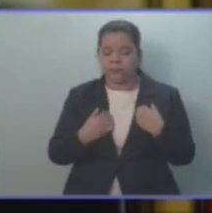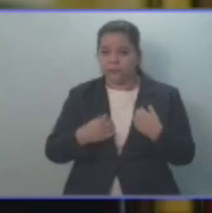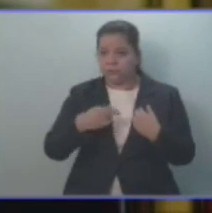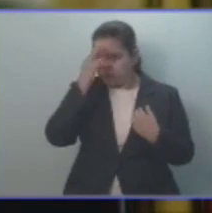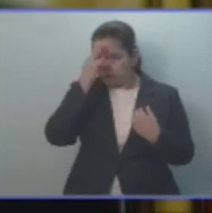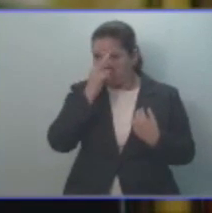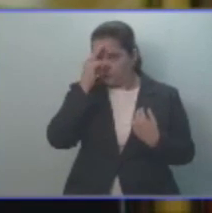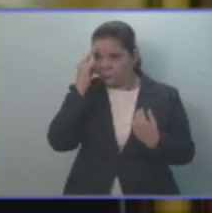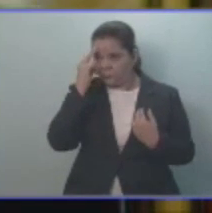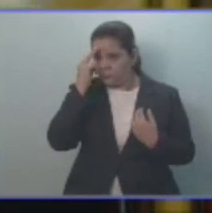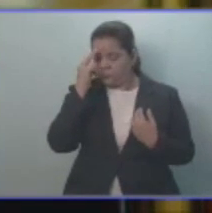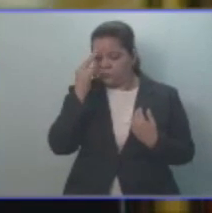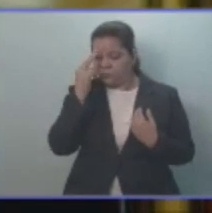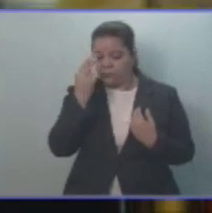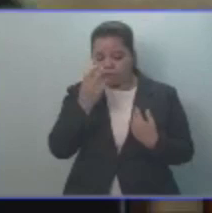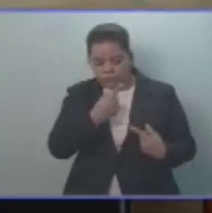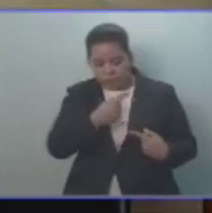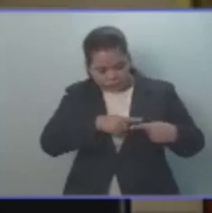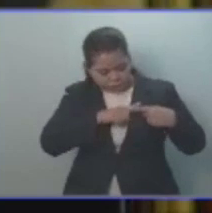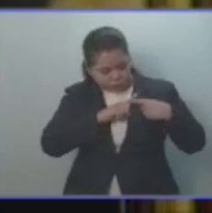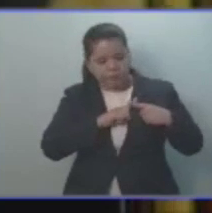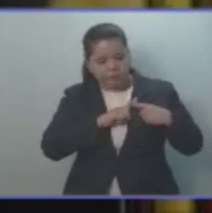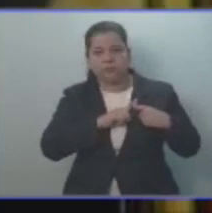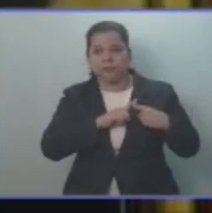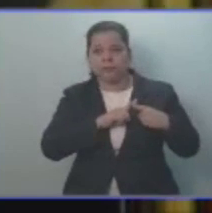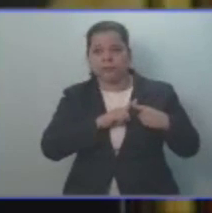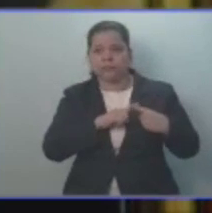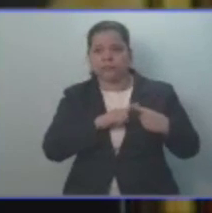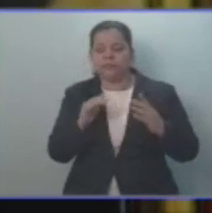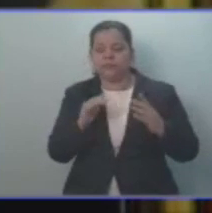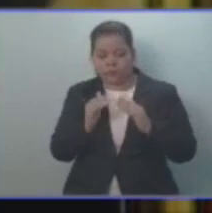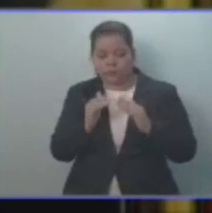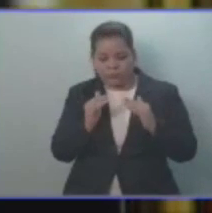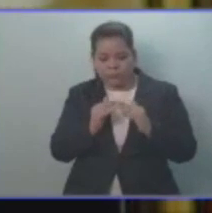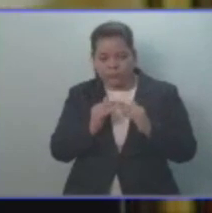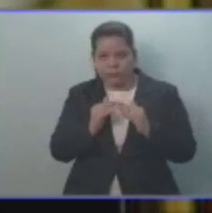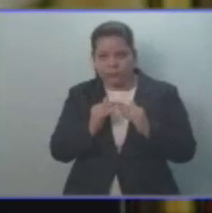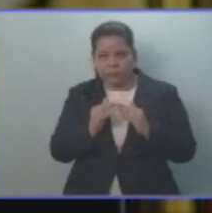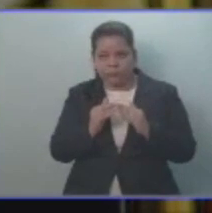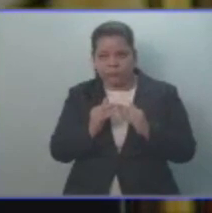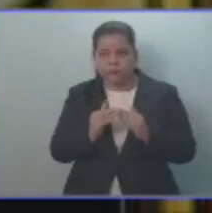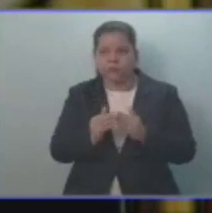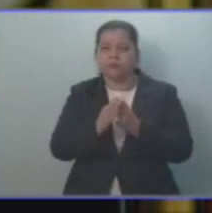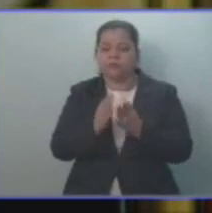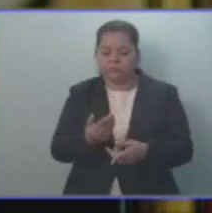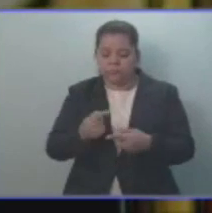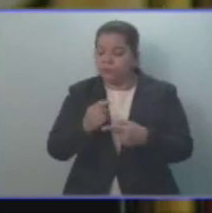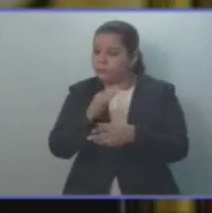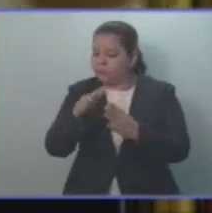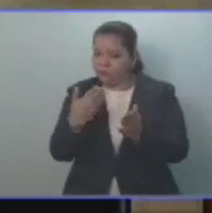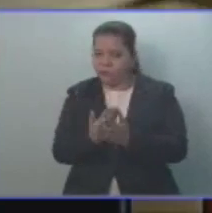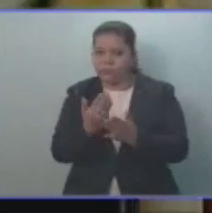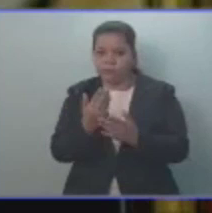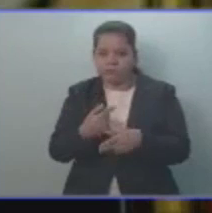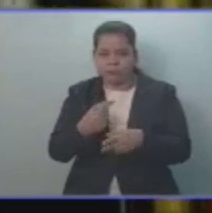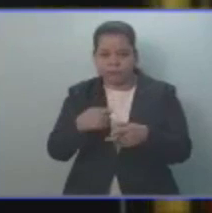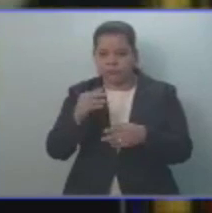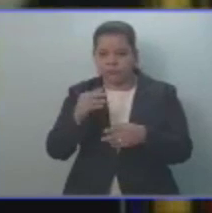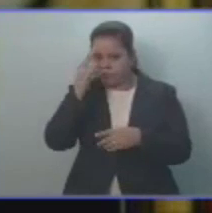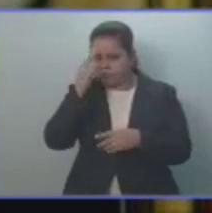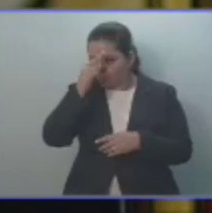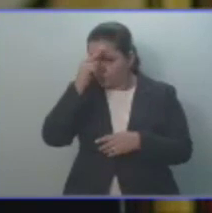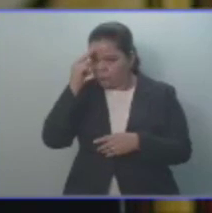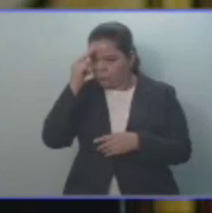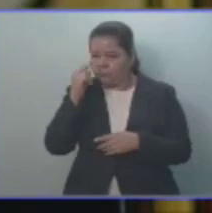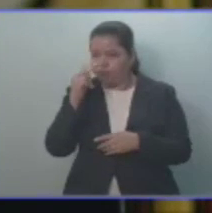apostólica, evangélica y cristiana de Monseñor Romero es